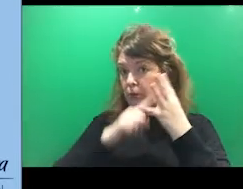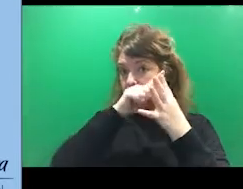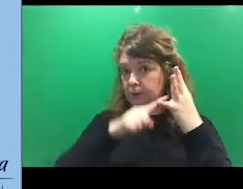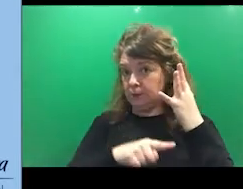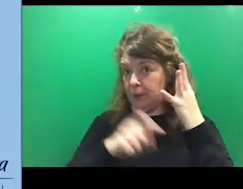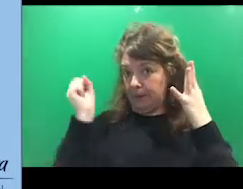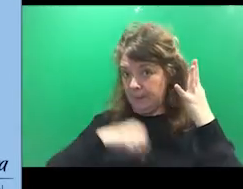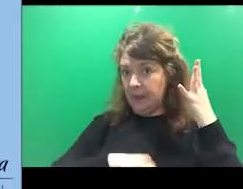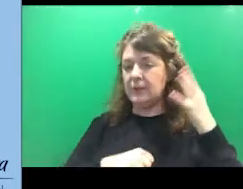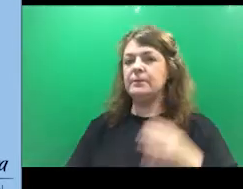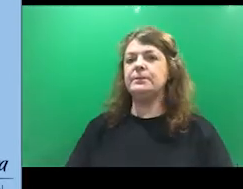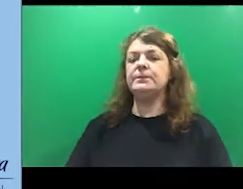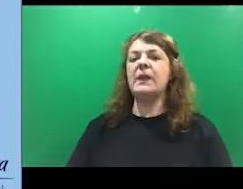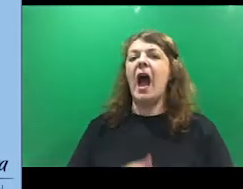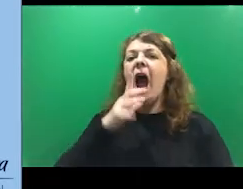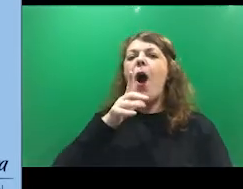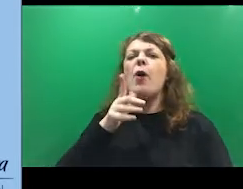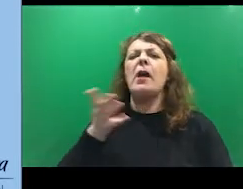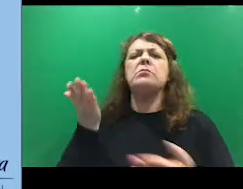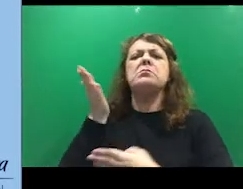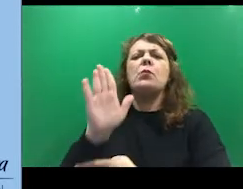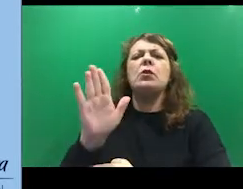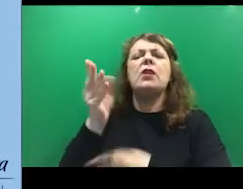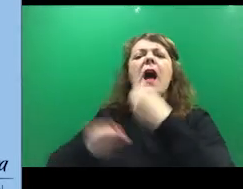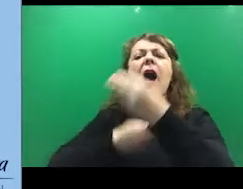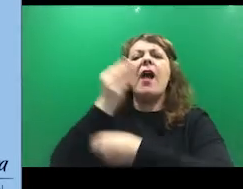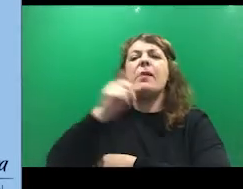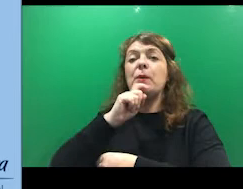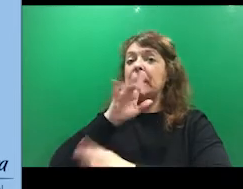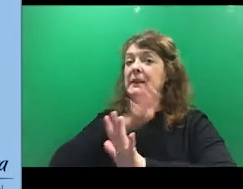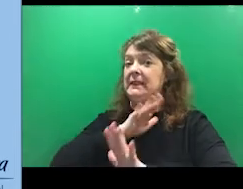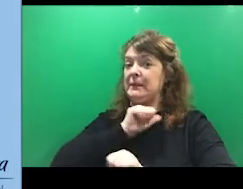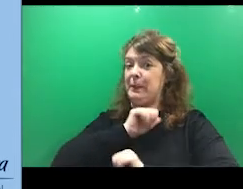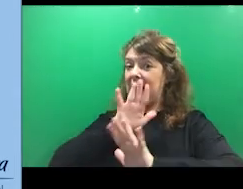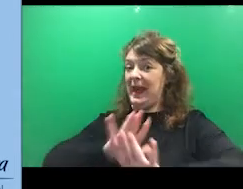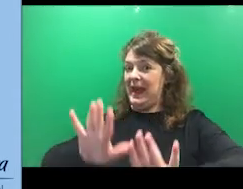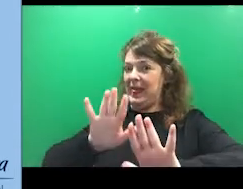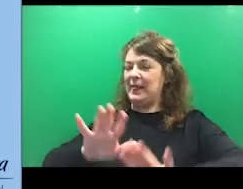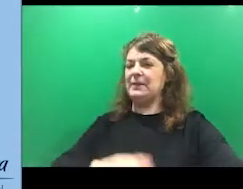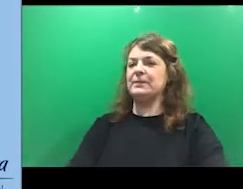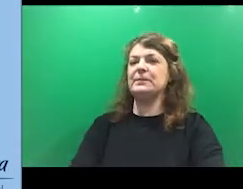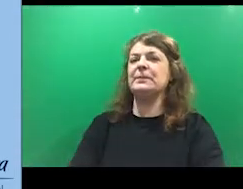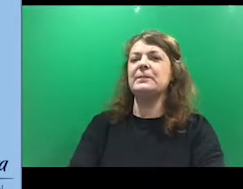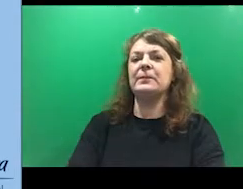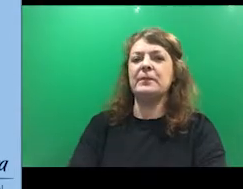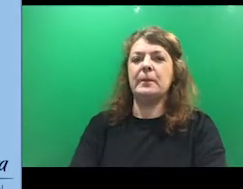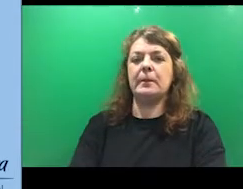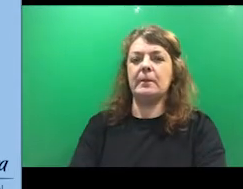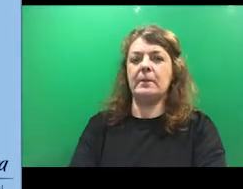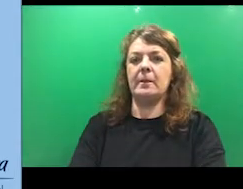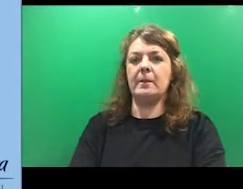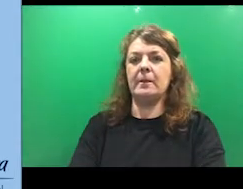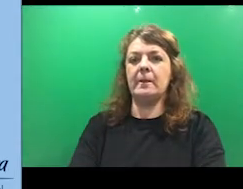hinchar. Y ahora os voy a enseñar cómo hacerlo. Esperad ahí.